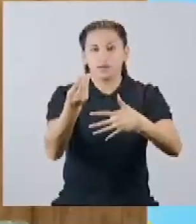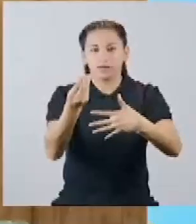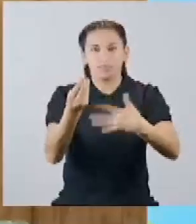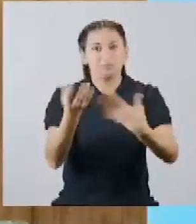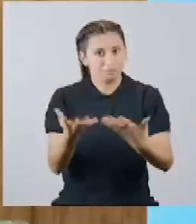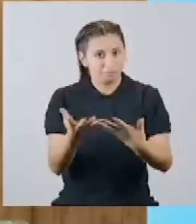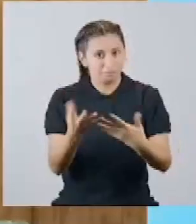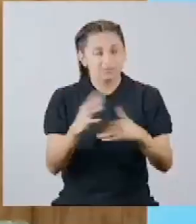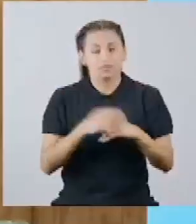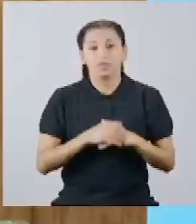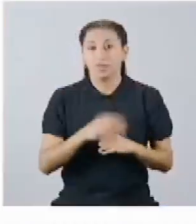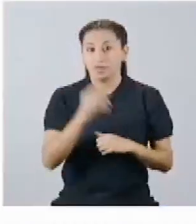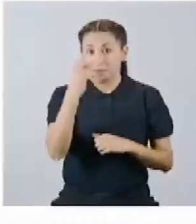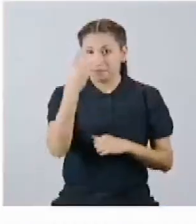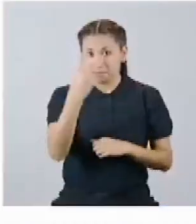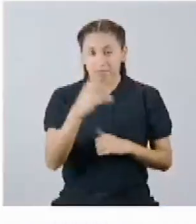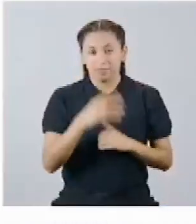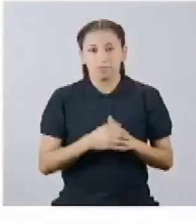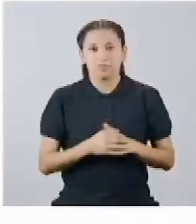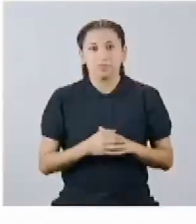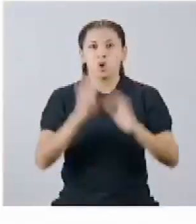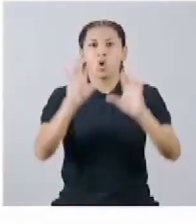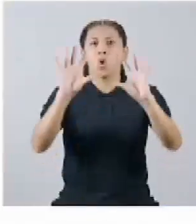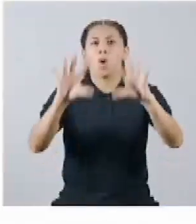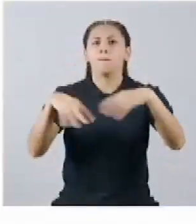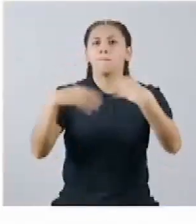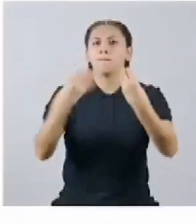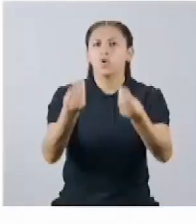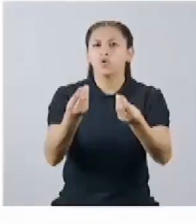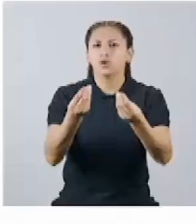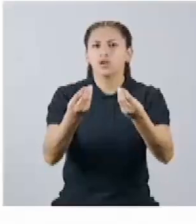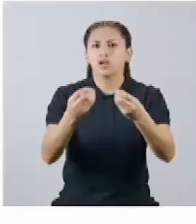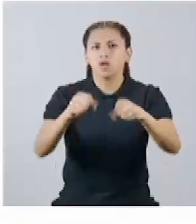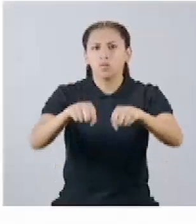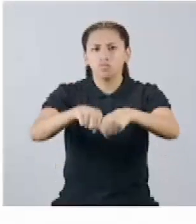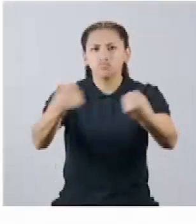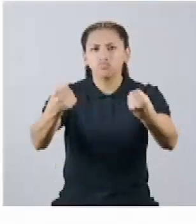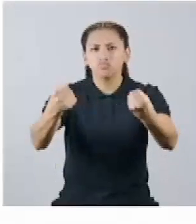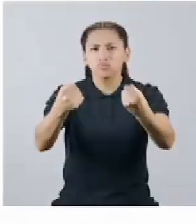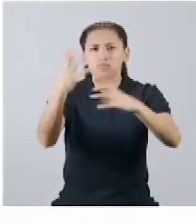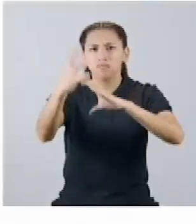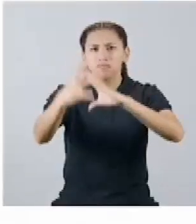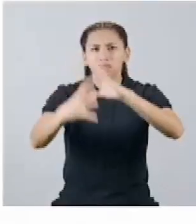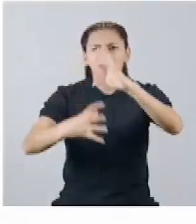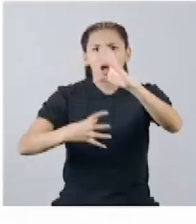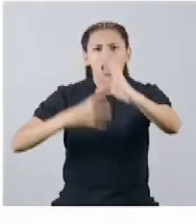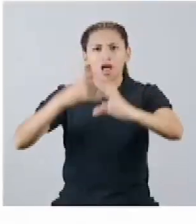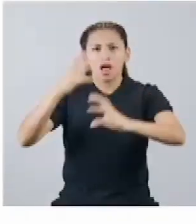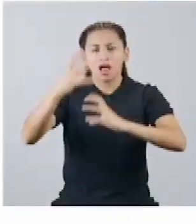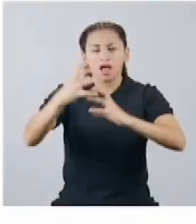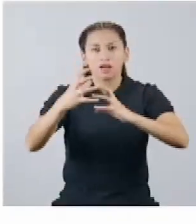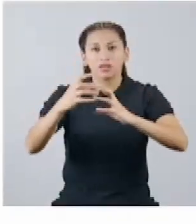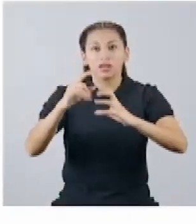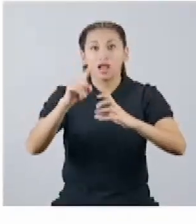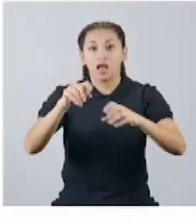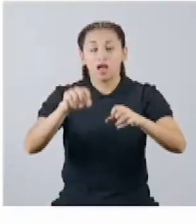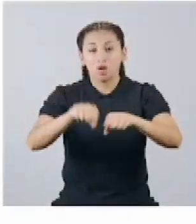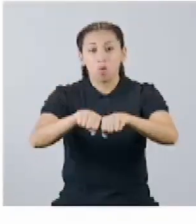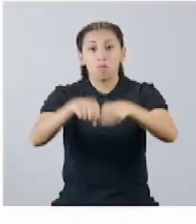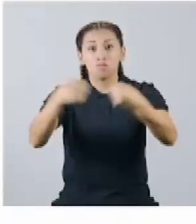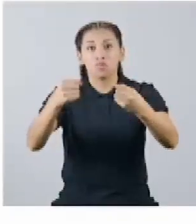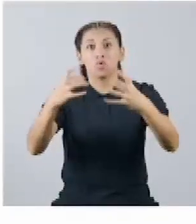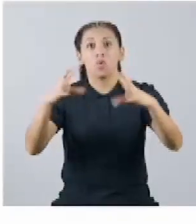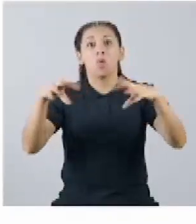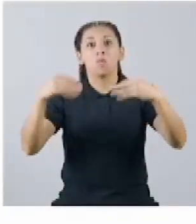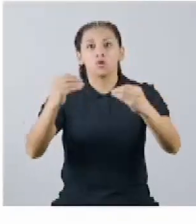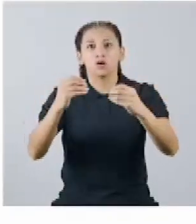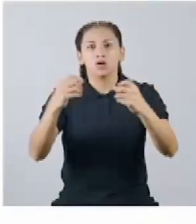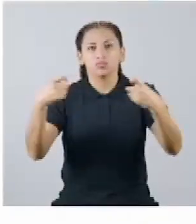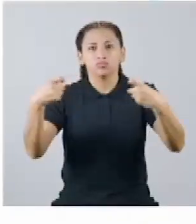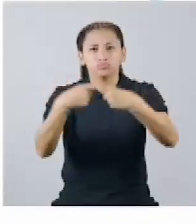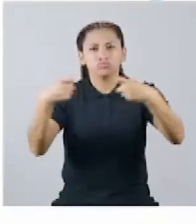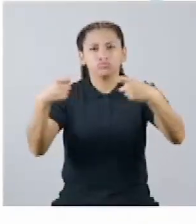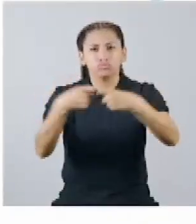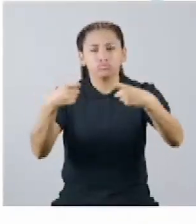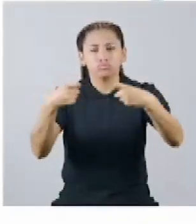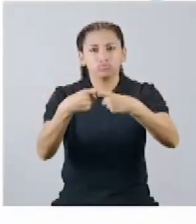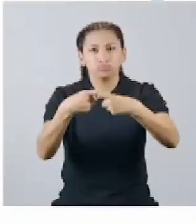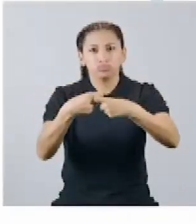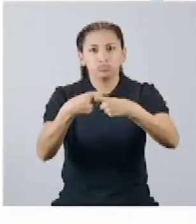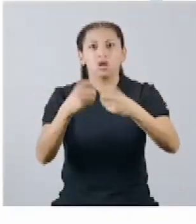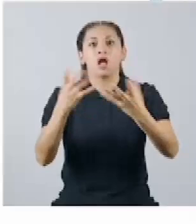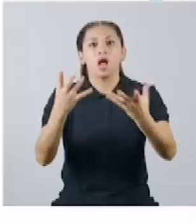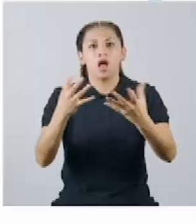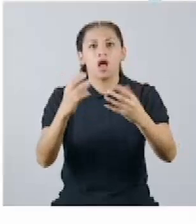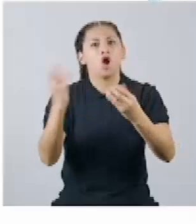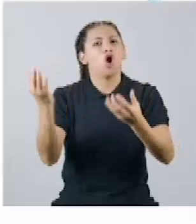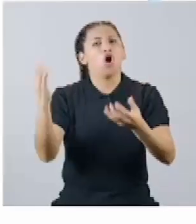este ejemplo juntos. ¿Por qué se averió la máquina? El fusible se quemó debido a una sobrecarga. Ahora preguntemos